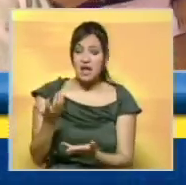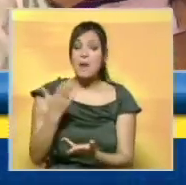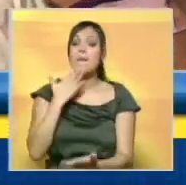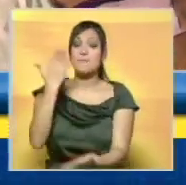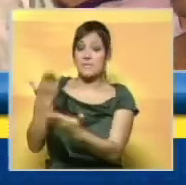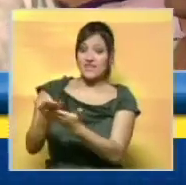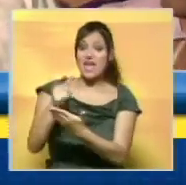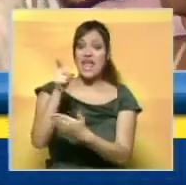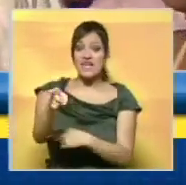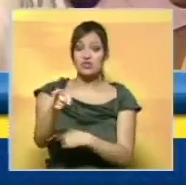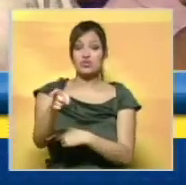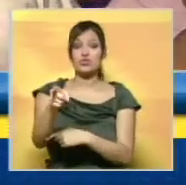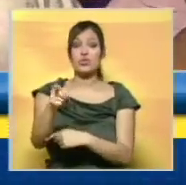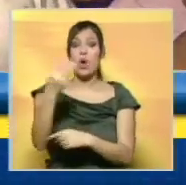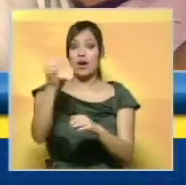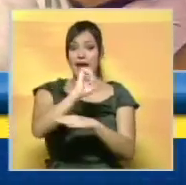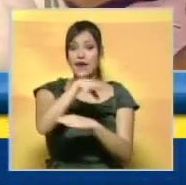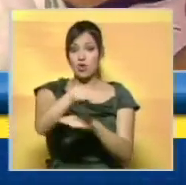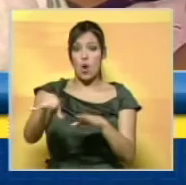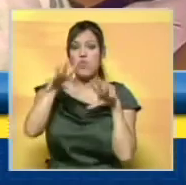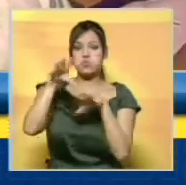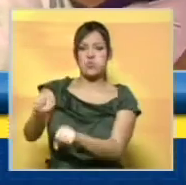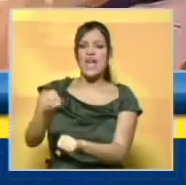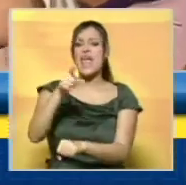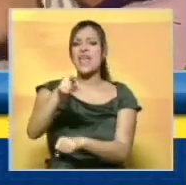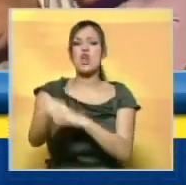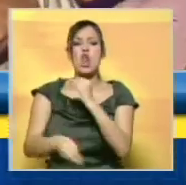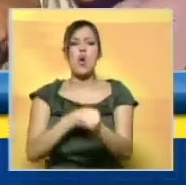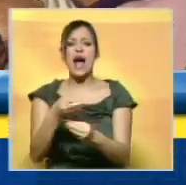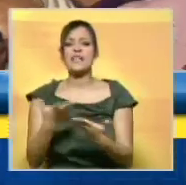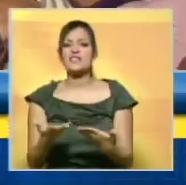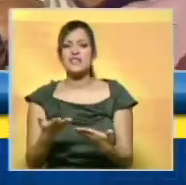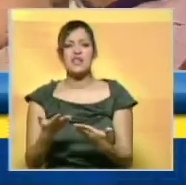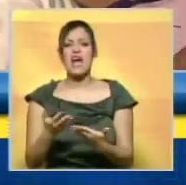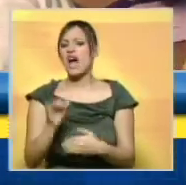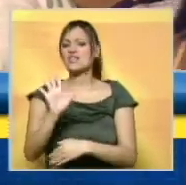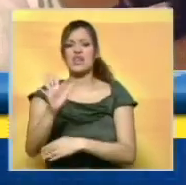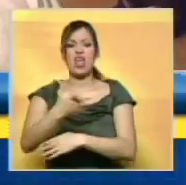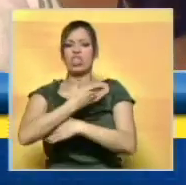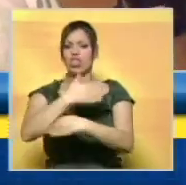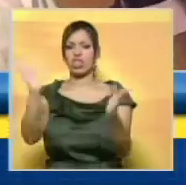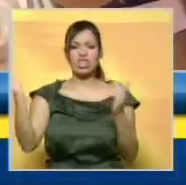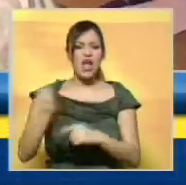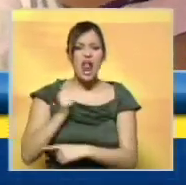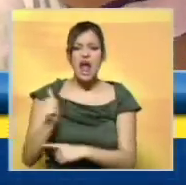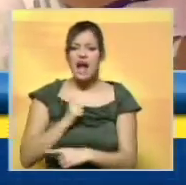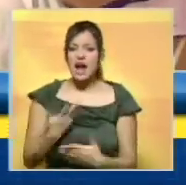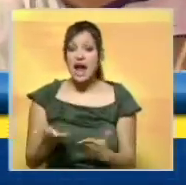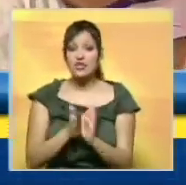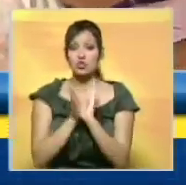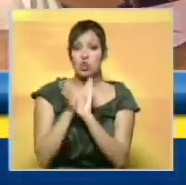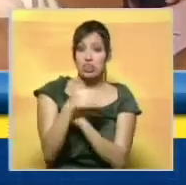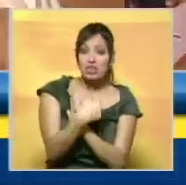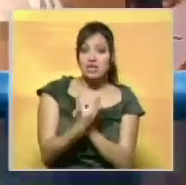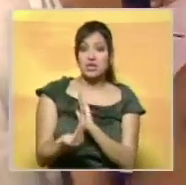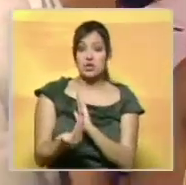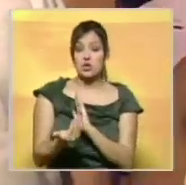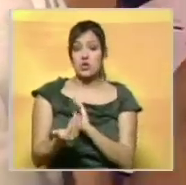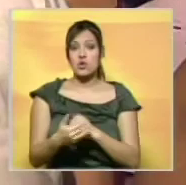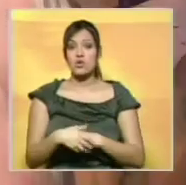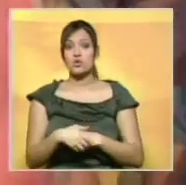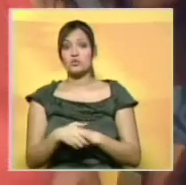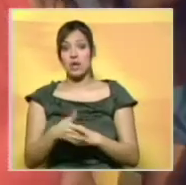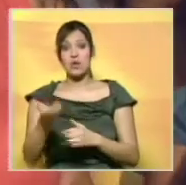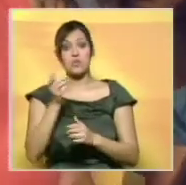pedir esa expropiación. Fue una cuestión que lo hicieron así arbitrariamente, a escondida, a la tapada